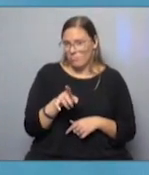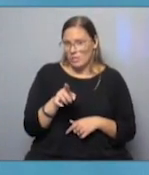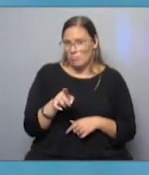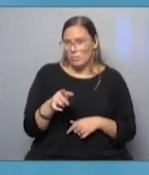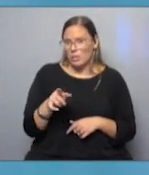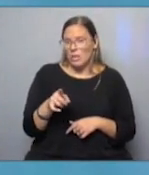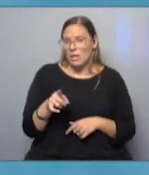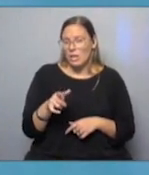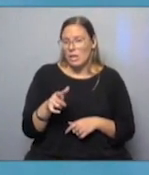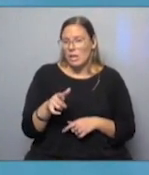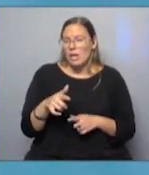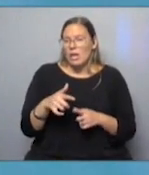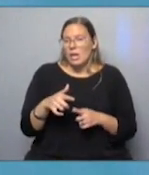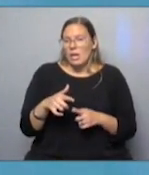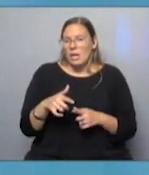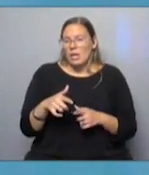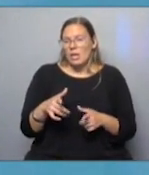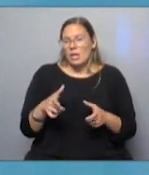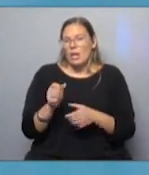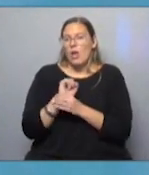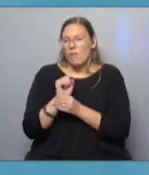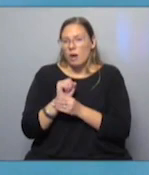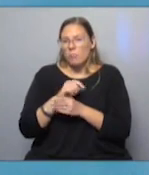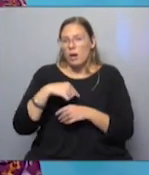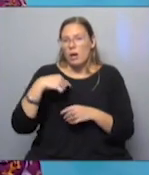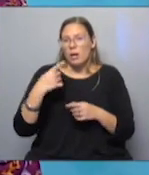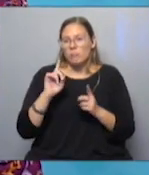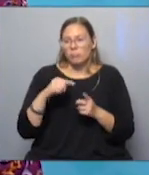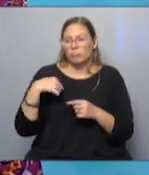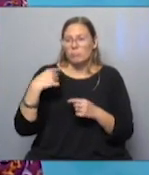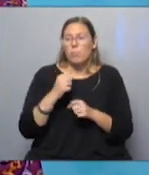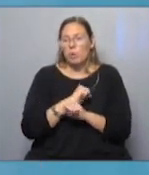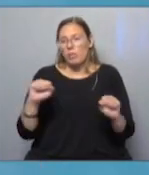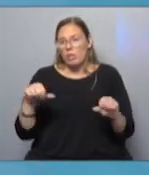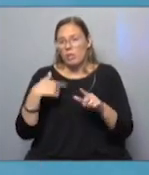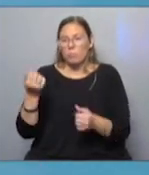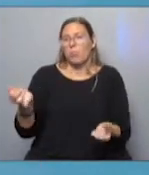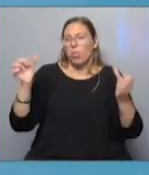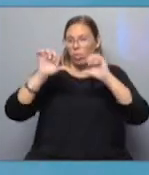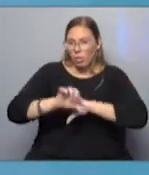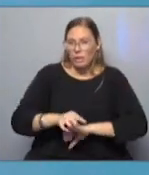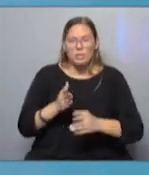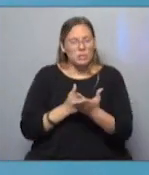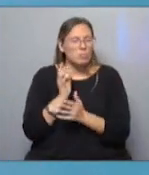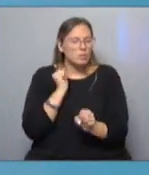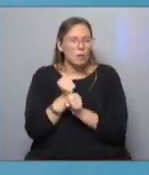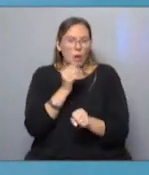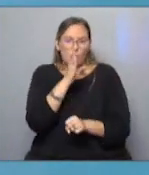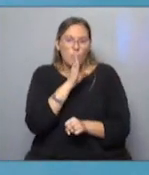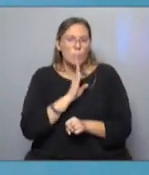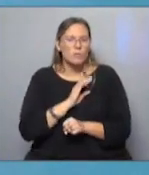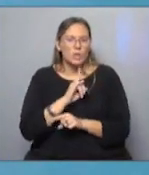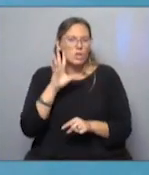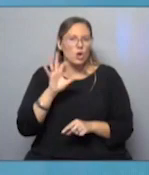el éxito va y viene y lo que tenemos que trabajar en nuestra humildad y siempre trabaje en eso en no